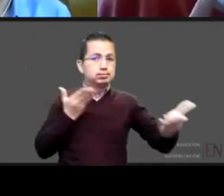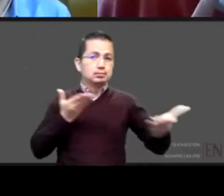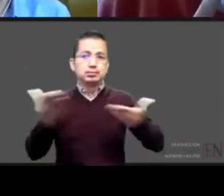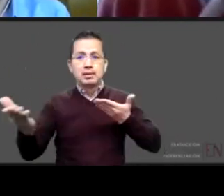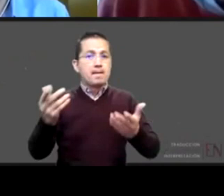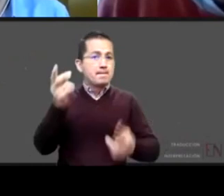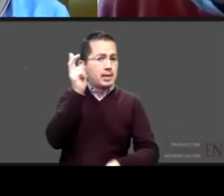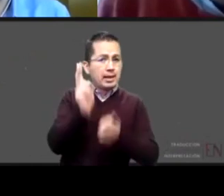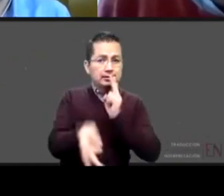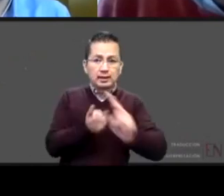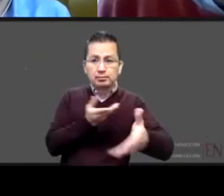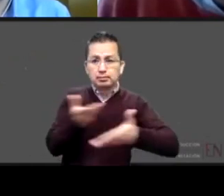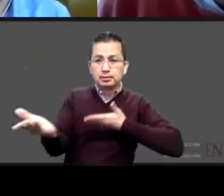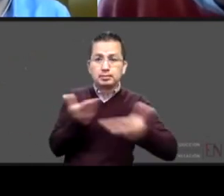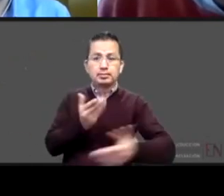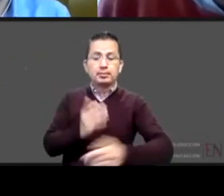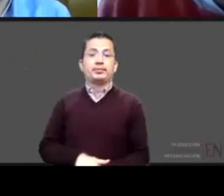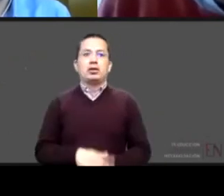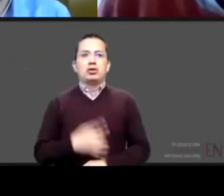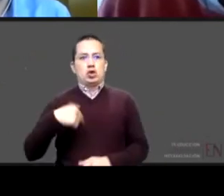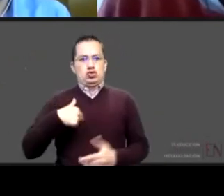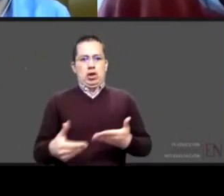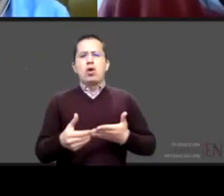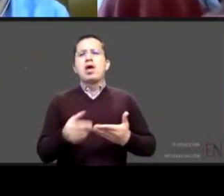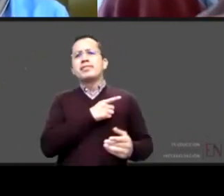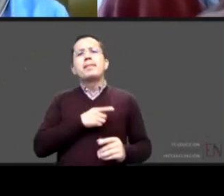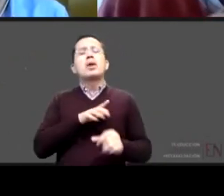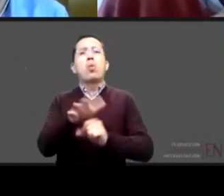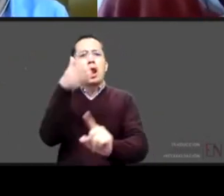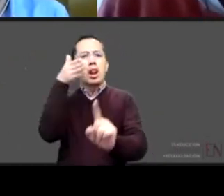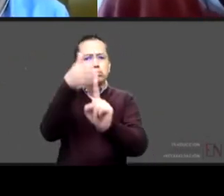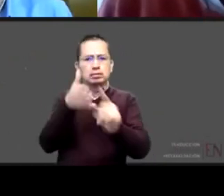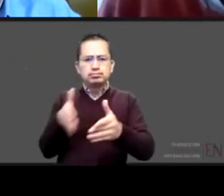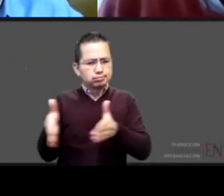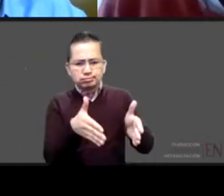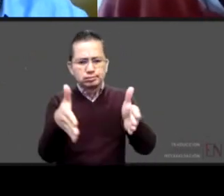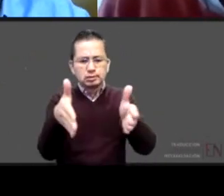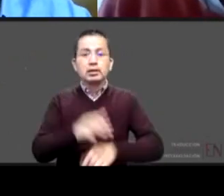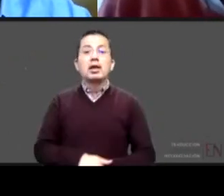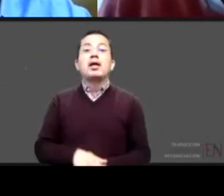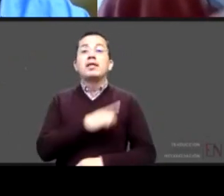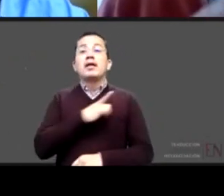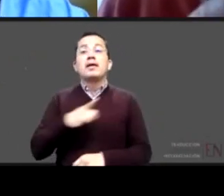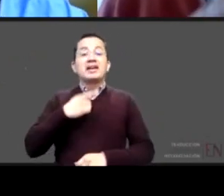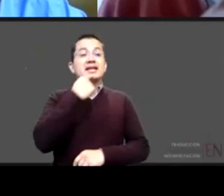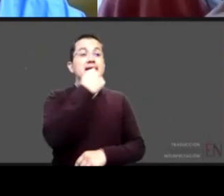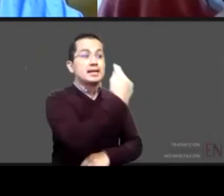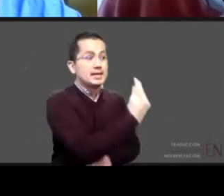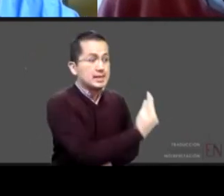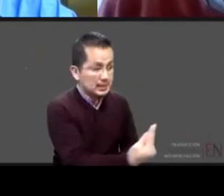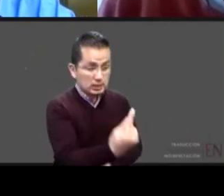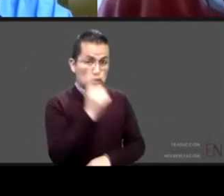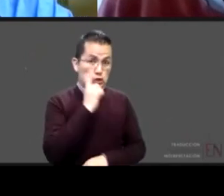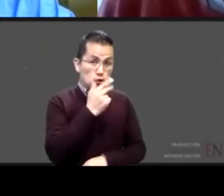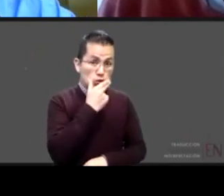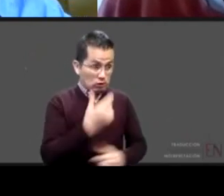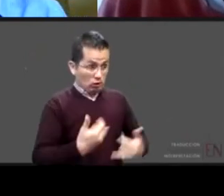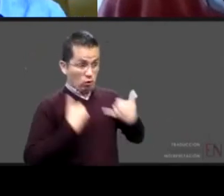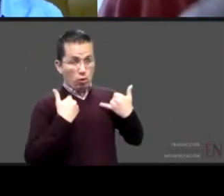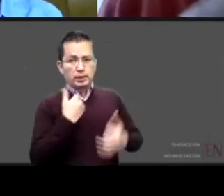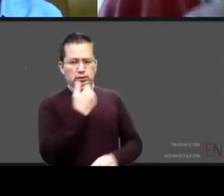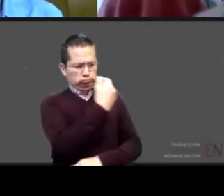niños, niñas y adolescentes que en el ejercicio de su autonomía progresiva realmente